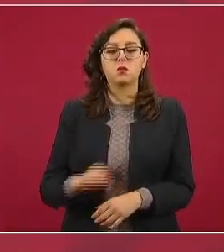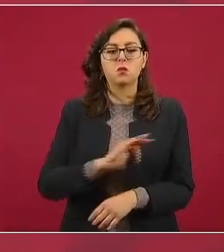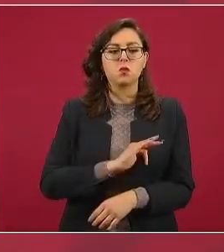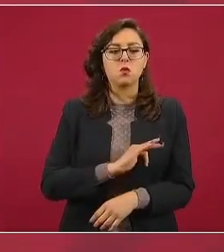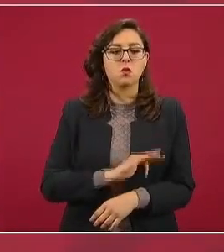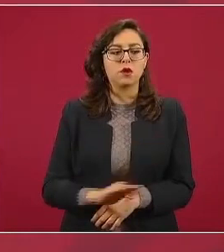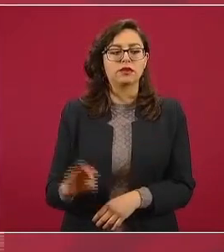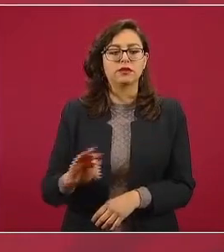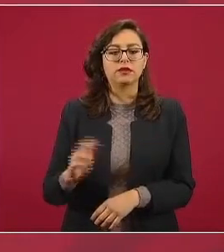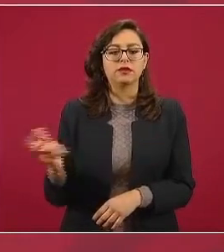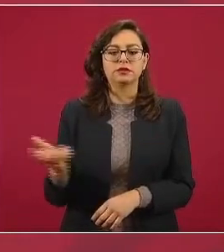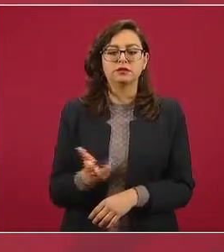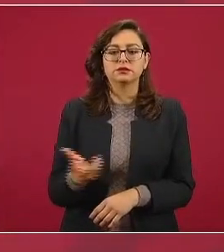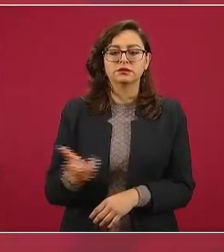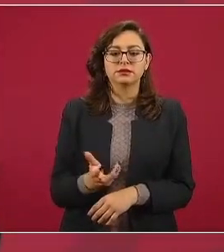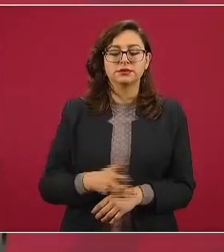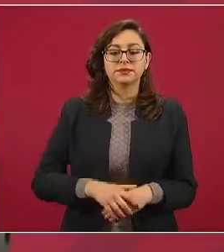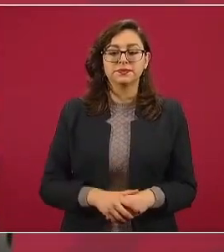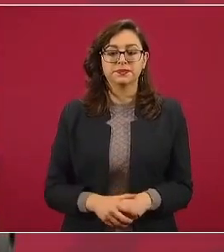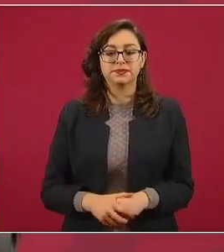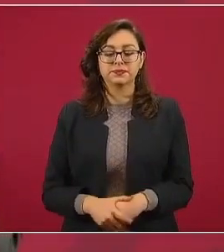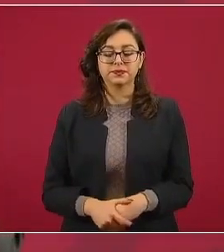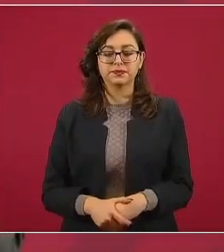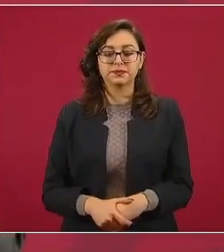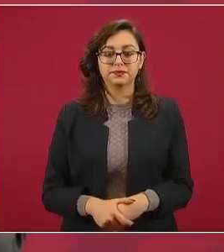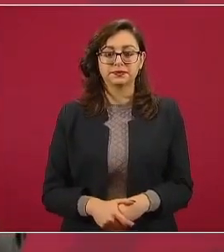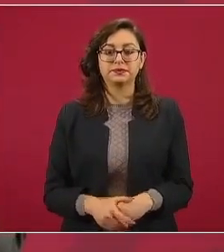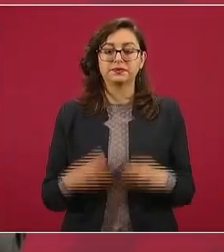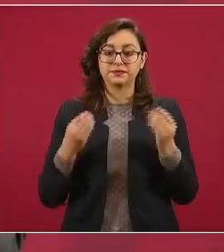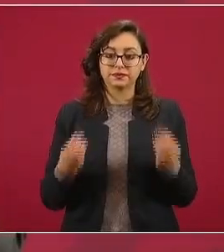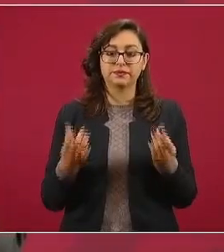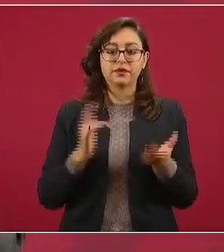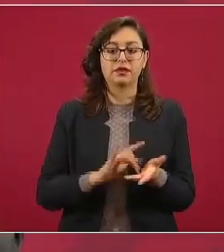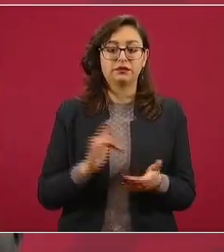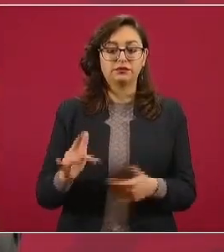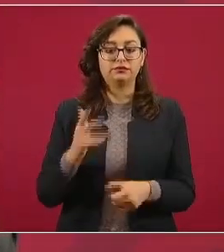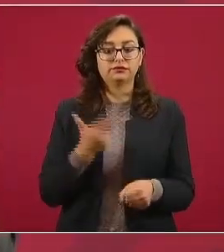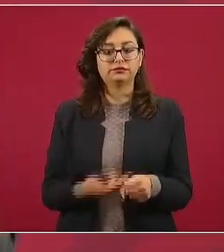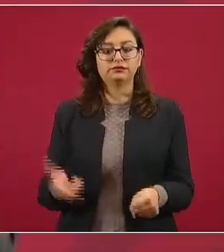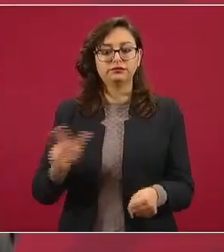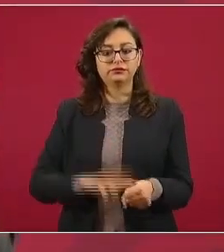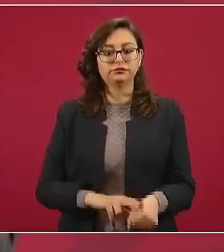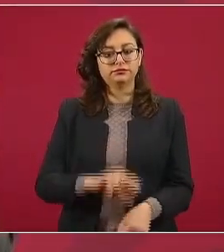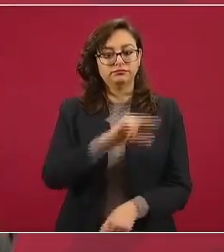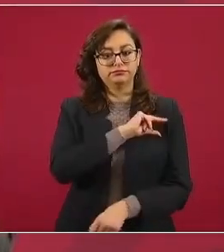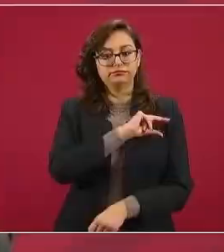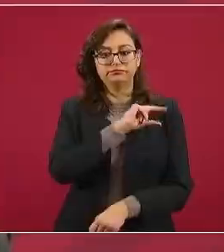Entonces, agradecerle mucho a los hospitales privados, es